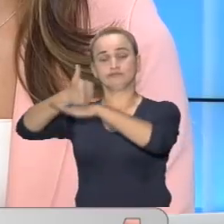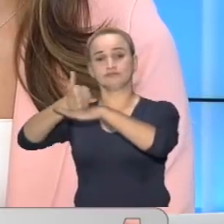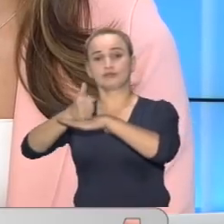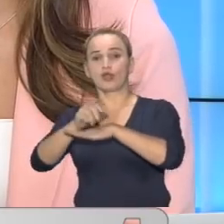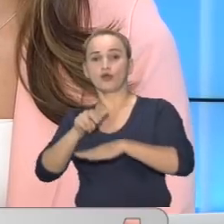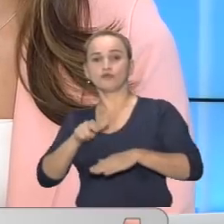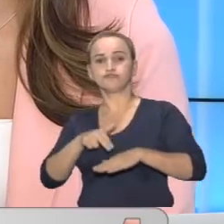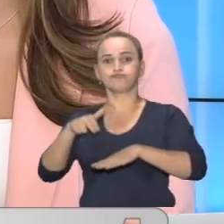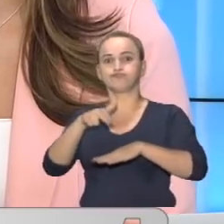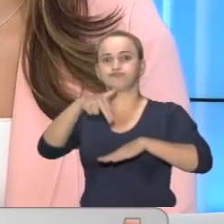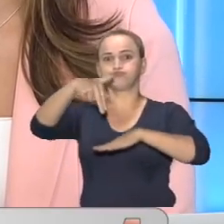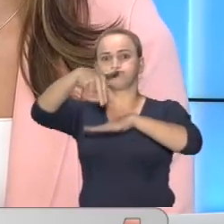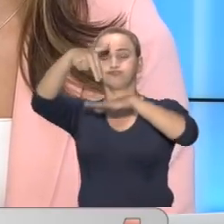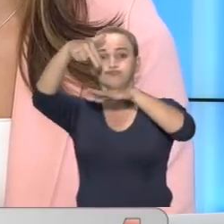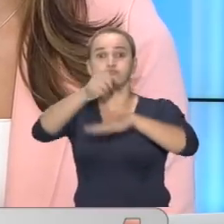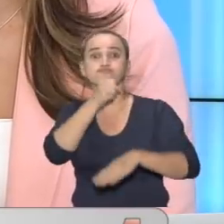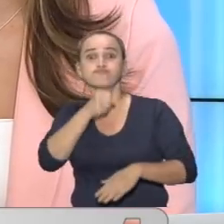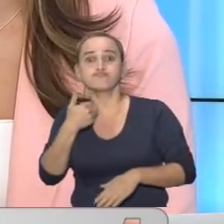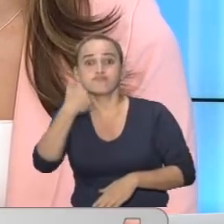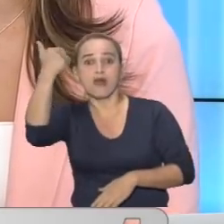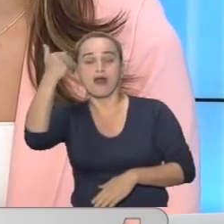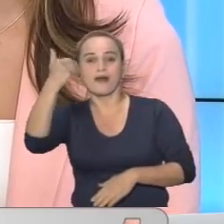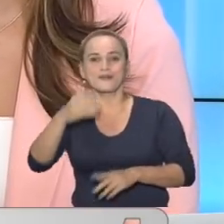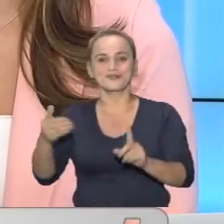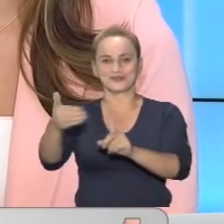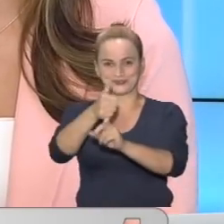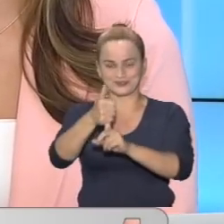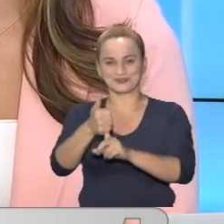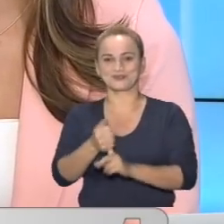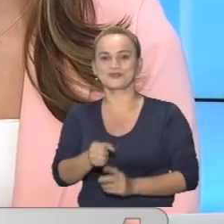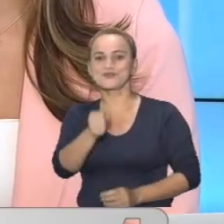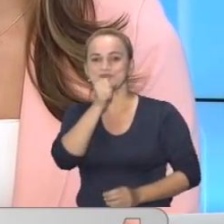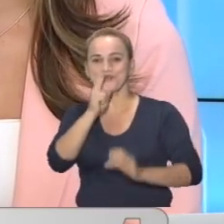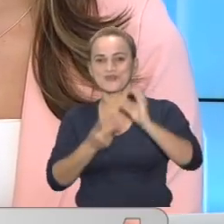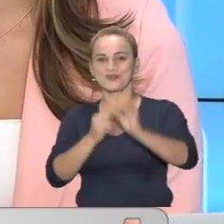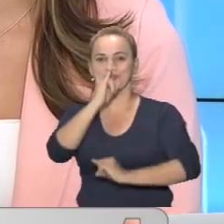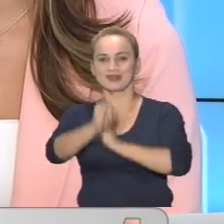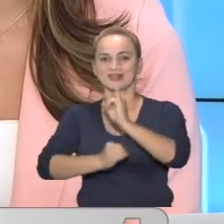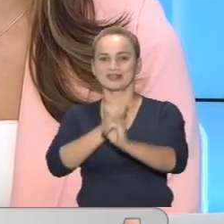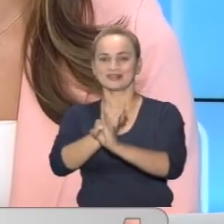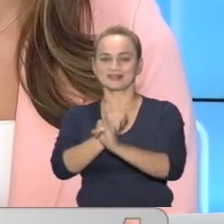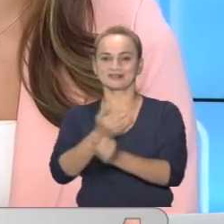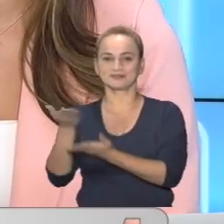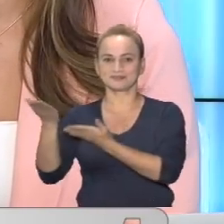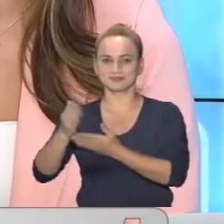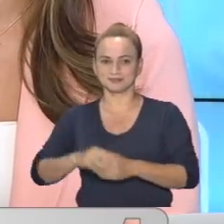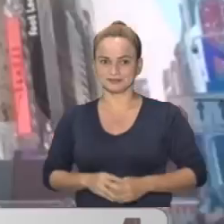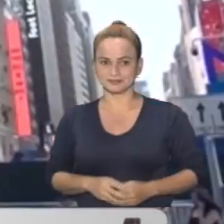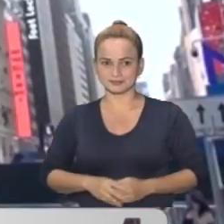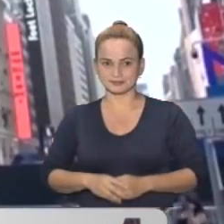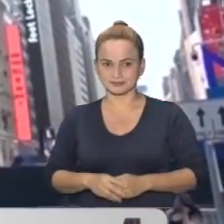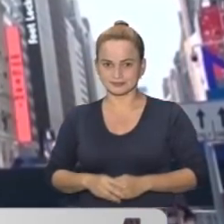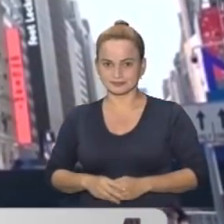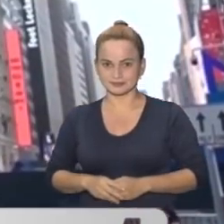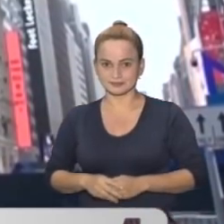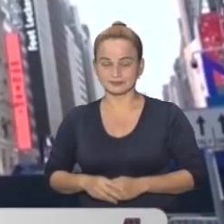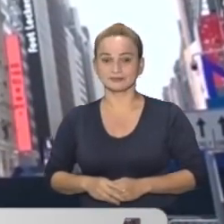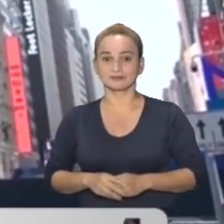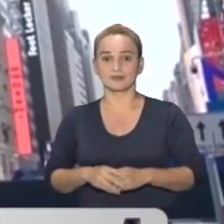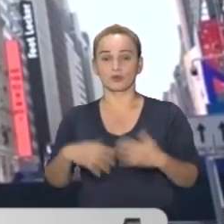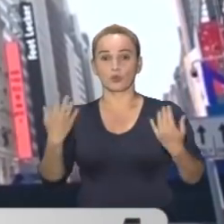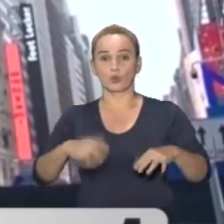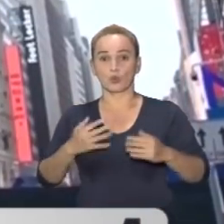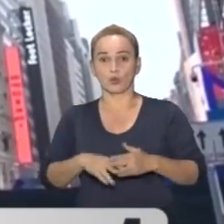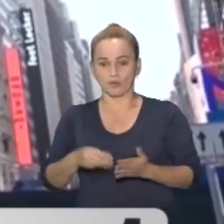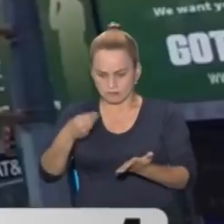espacio y se convirtió en la persona de mayor edad en lograrlo. Las noticias del mundo en Noticentro 1 CMI. El índice